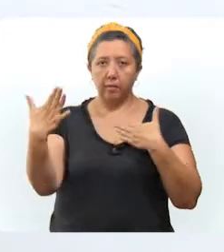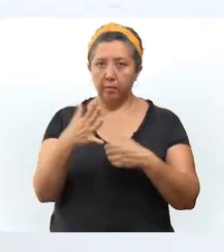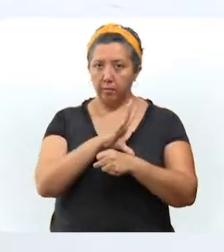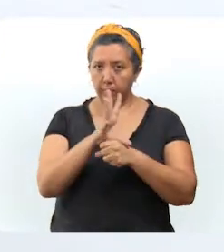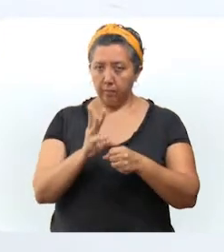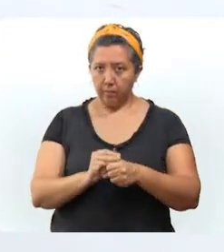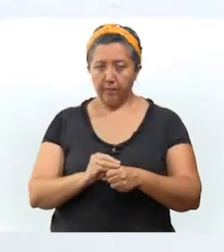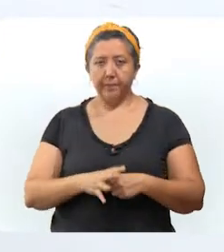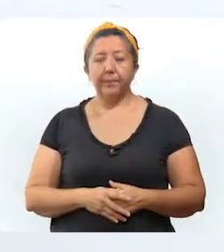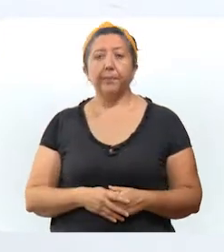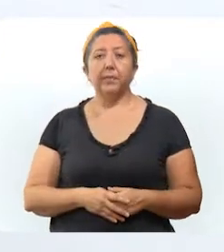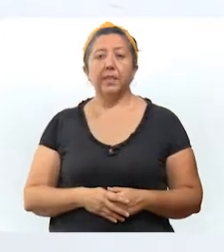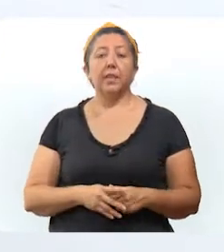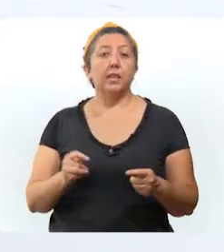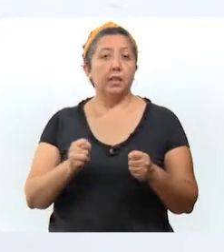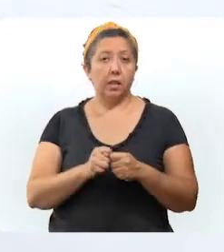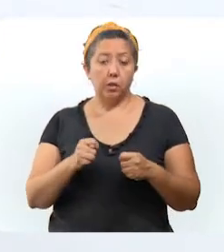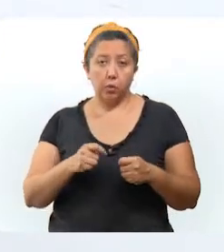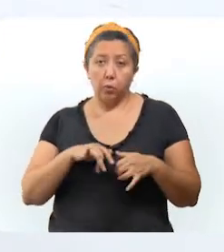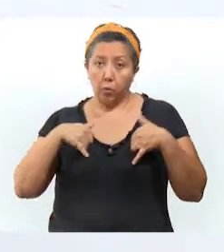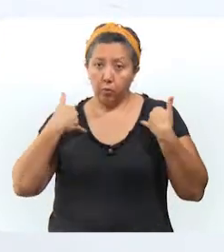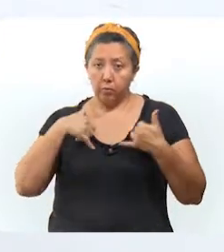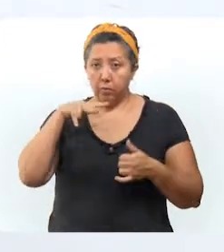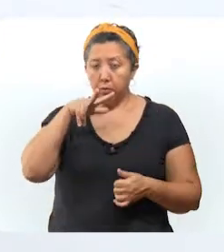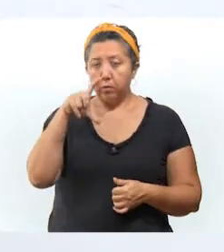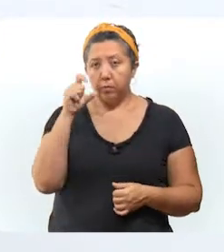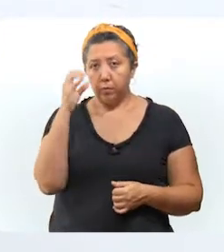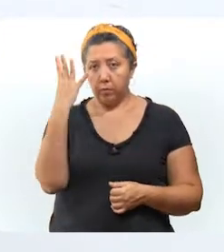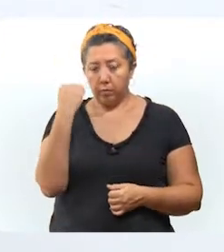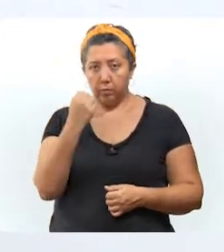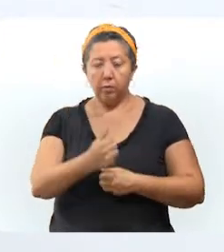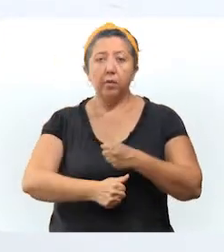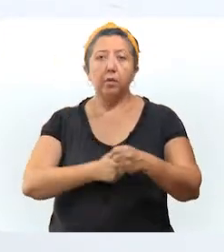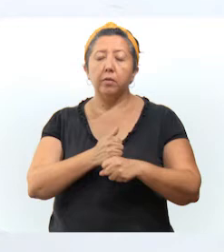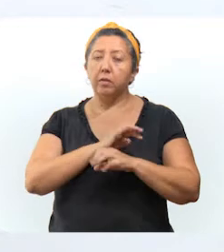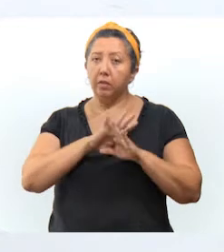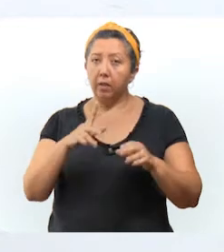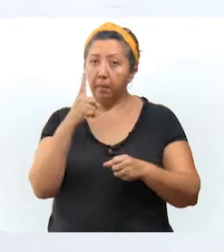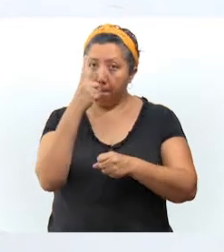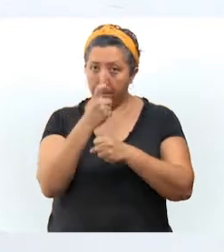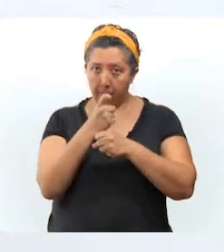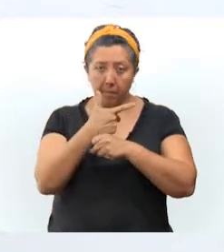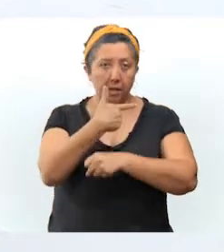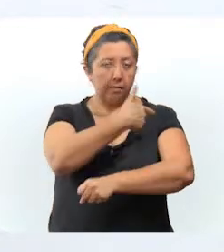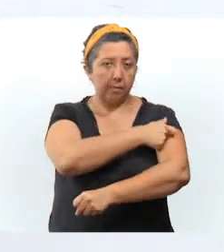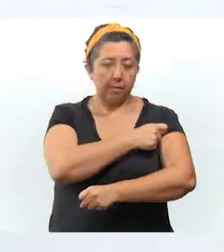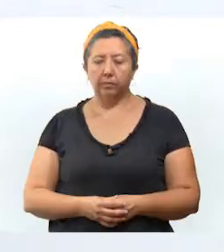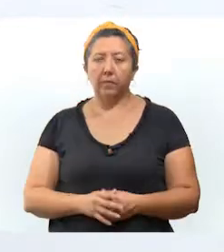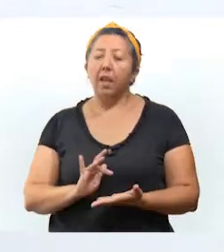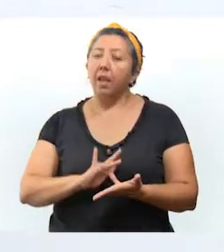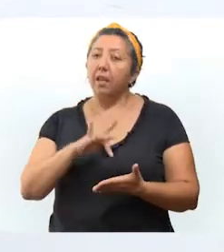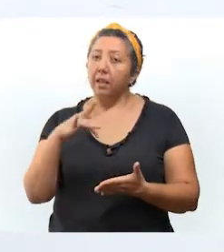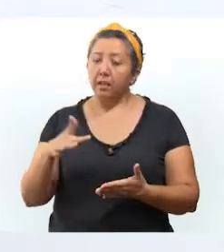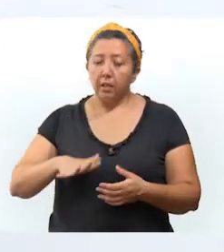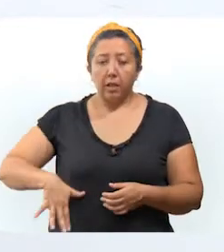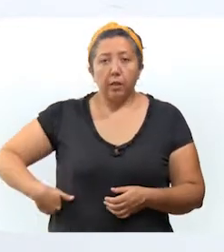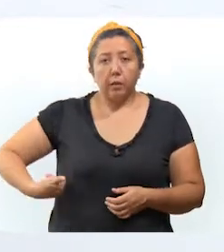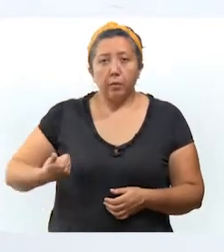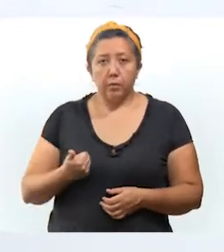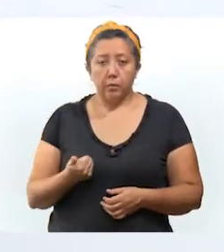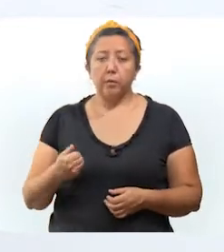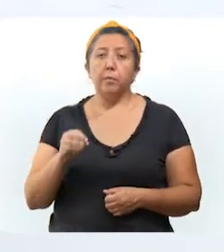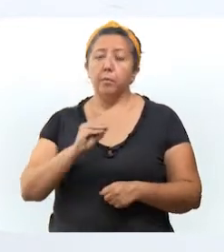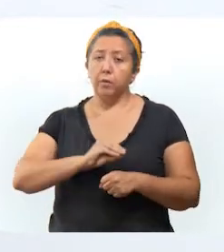completo. En tanto que los jóvenes de 18 a 29 años ya recibieron su primera dosis. Gracias al esfuerzo que